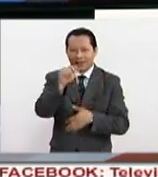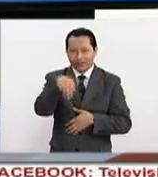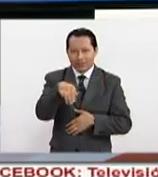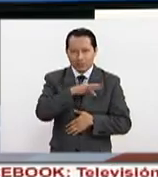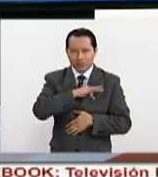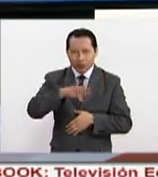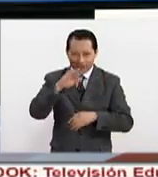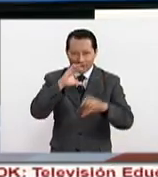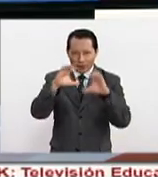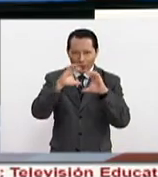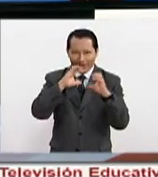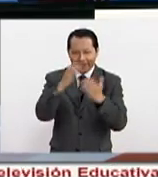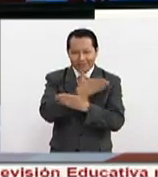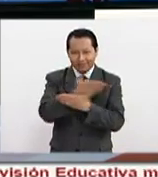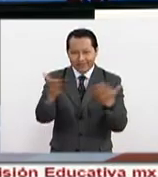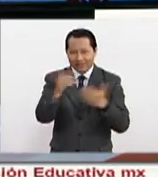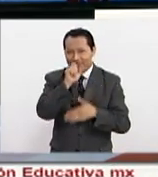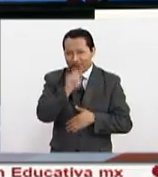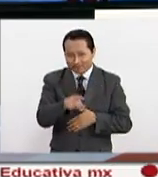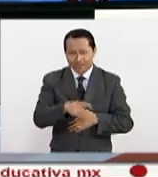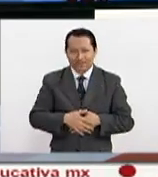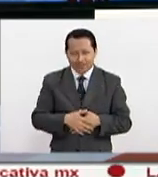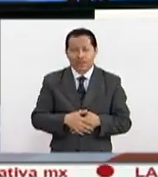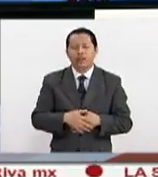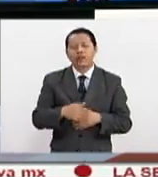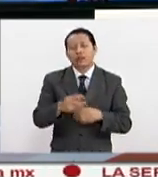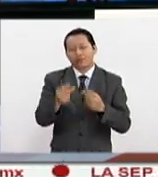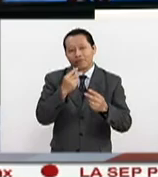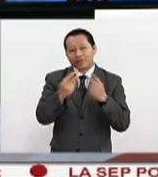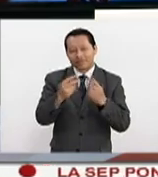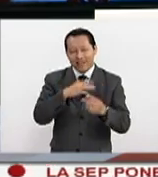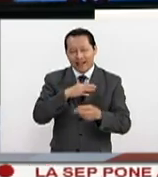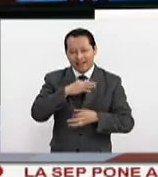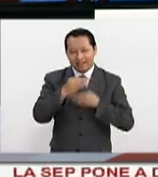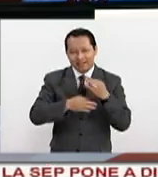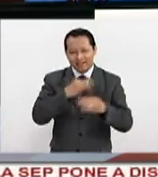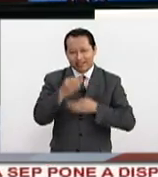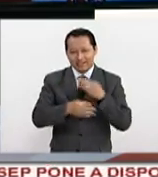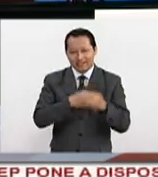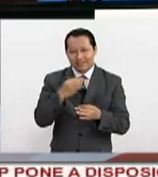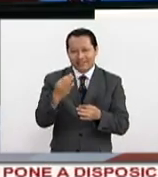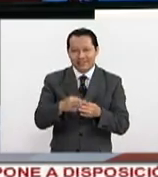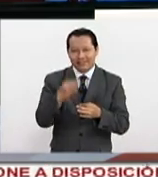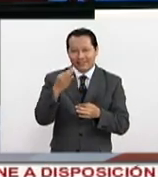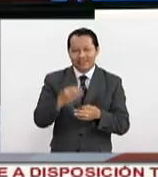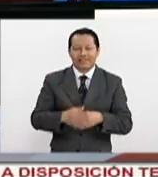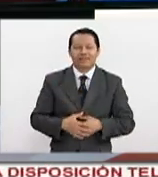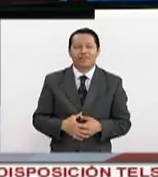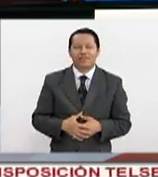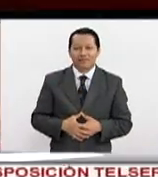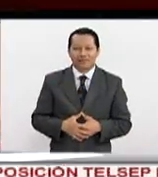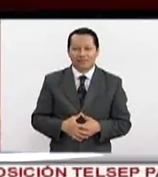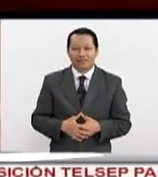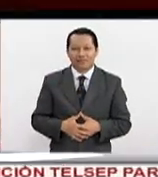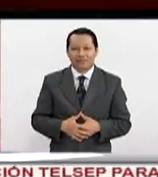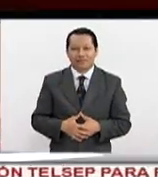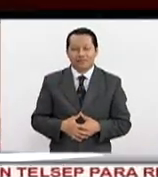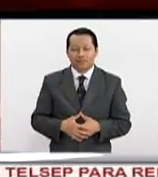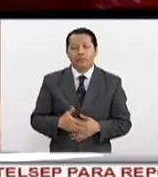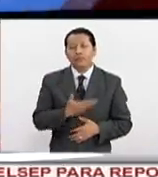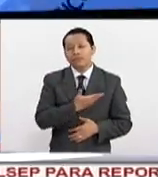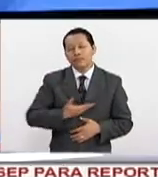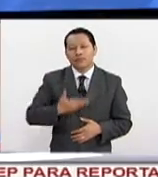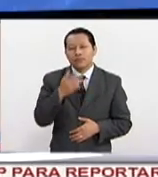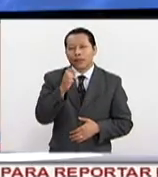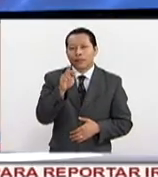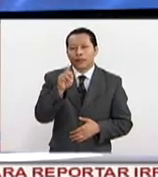de señas mexicana y nos permite comunicarnos con ustedes. Acompáñenos, este es su informativo, le tenemos la noticia al día. El presidente